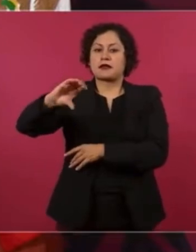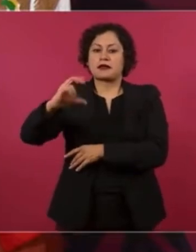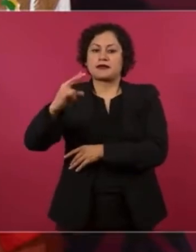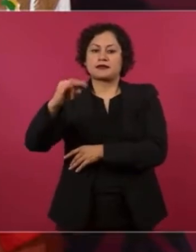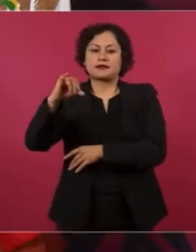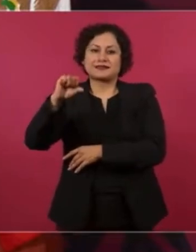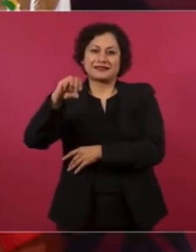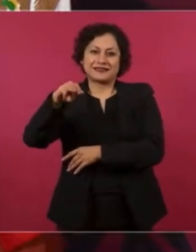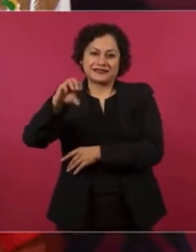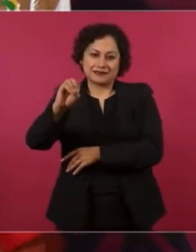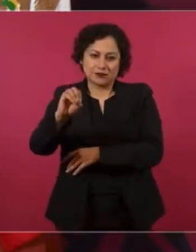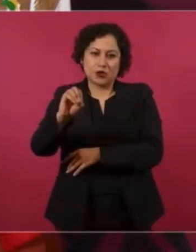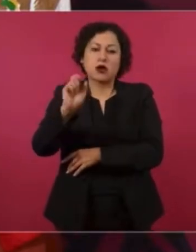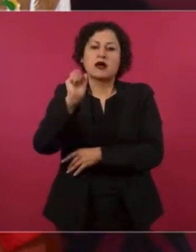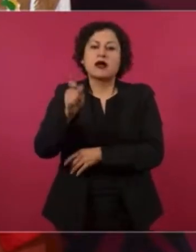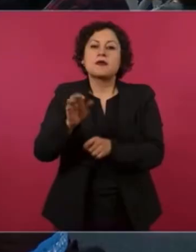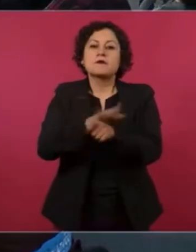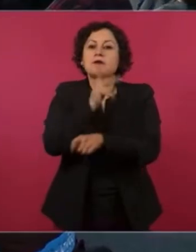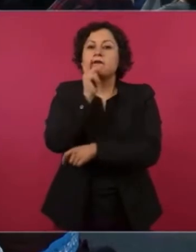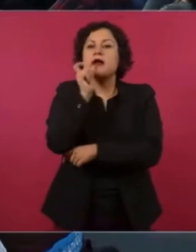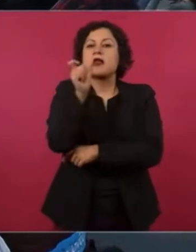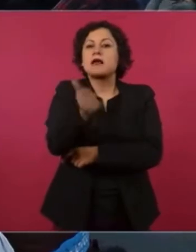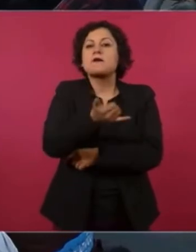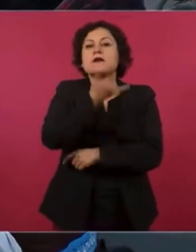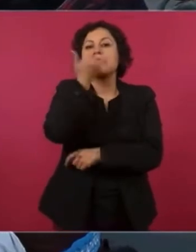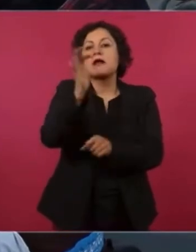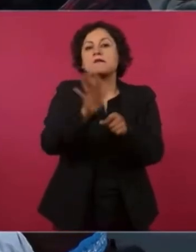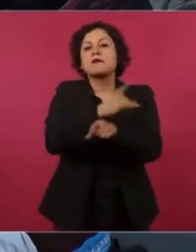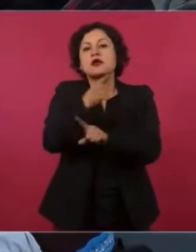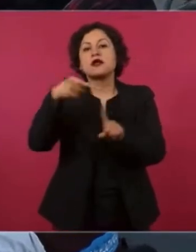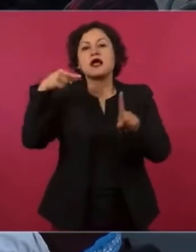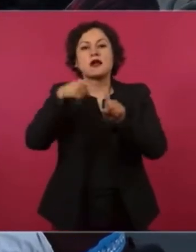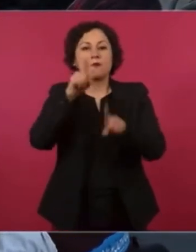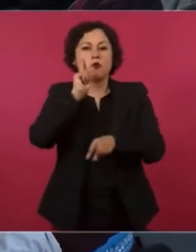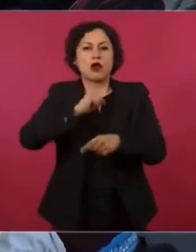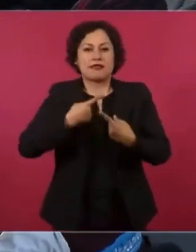la mayoría, pero también hay que empujar, se haga la reforma al Poder Judicial.